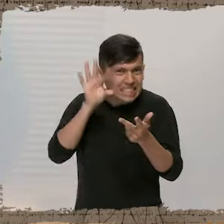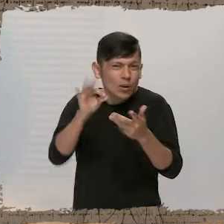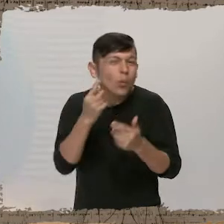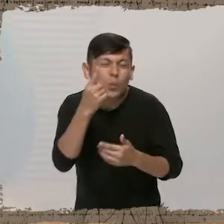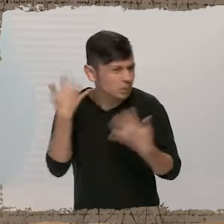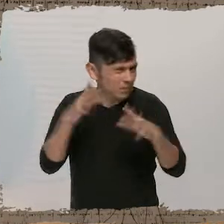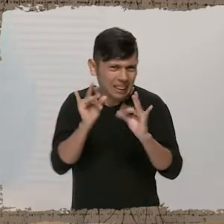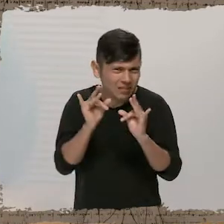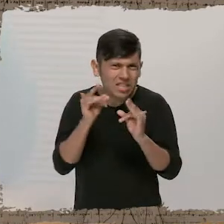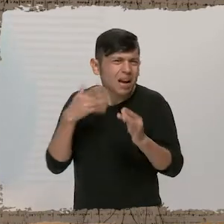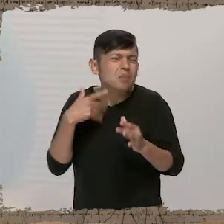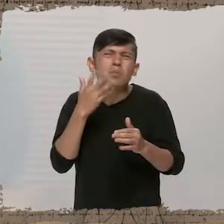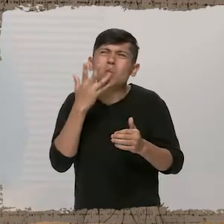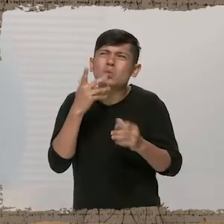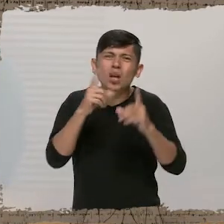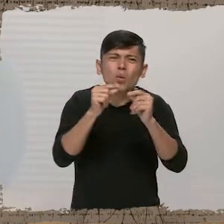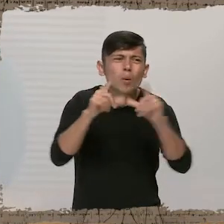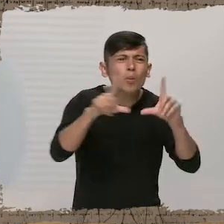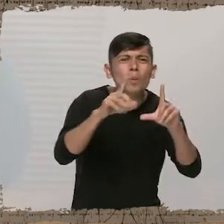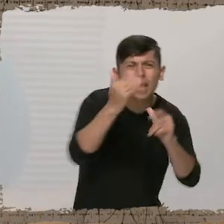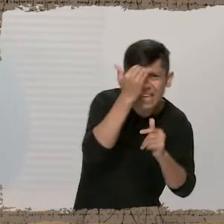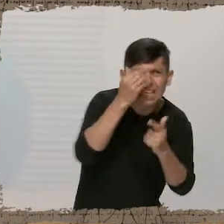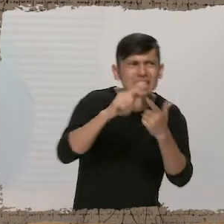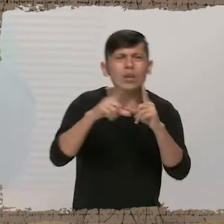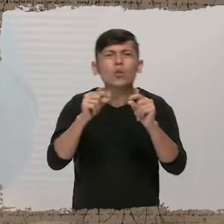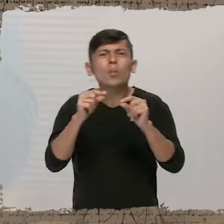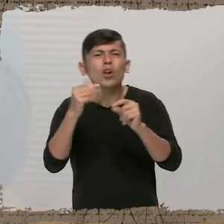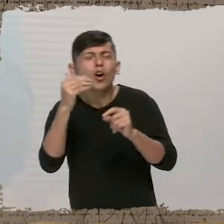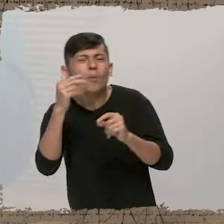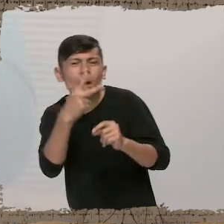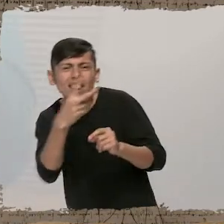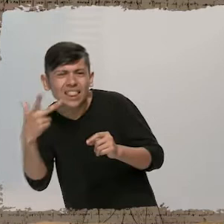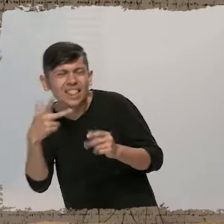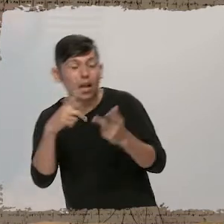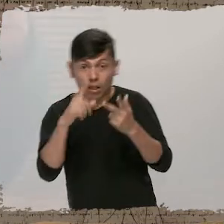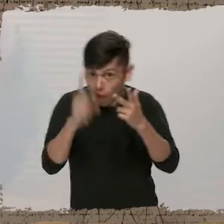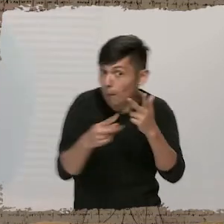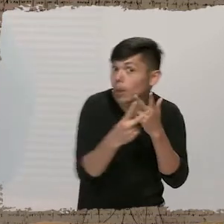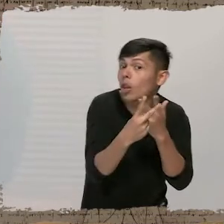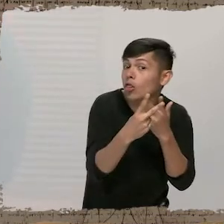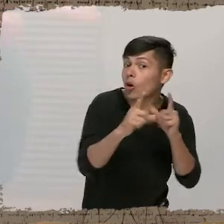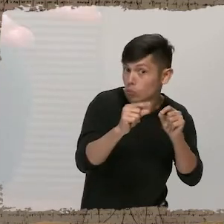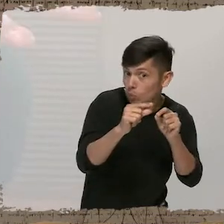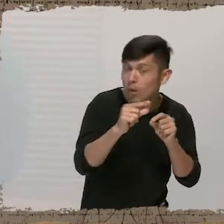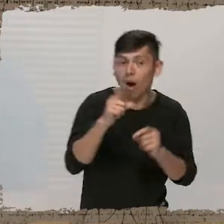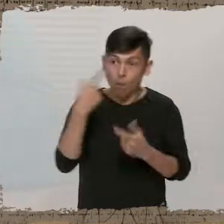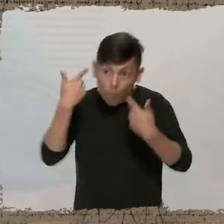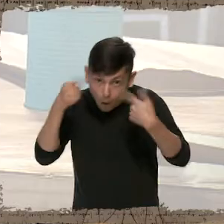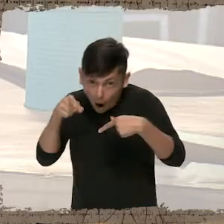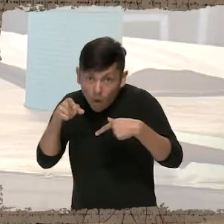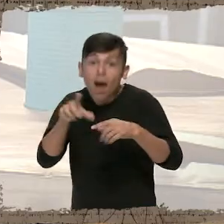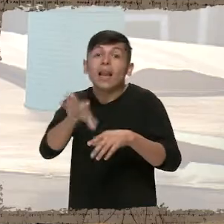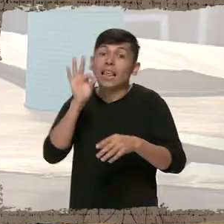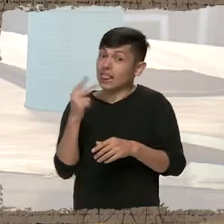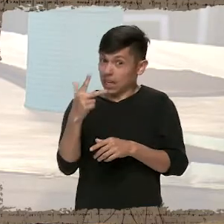favorito porque me gusta el 15 me gusta el 23 a álvaro me gusta y 2 también bueno puedes